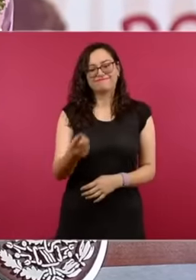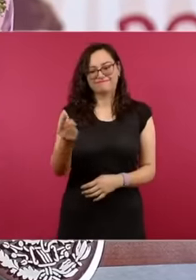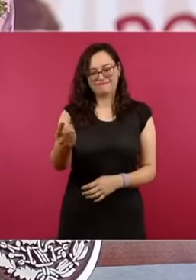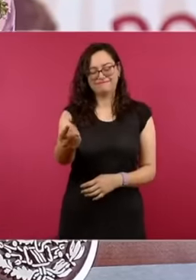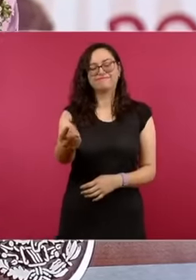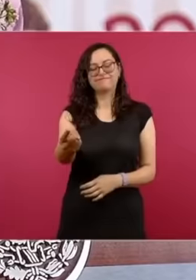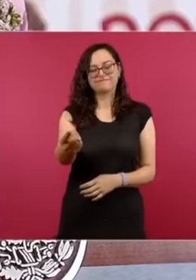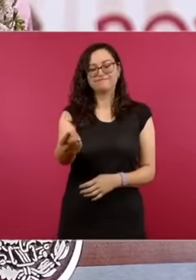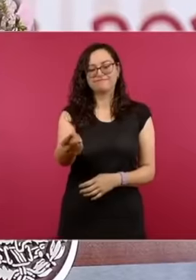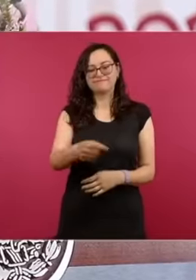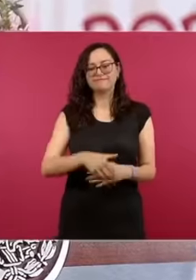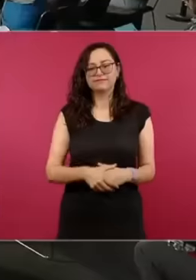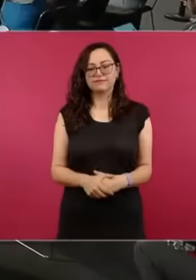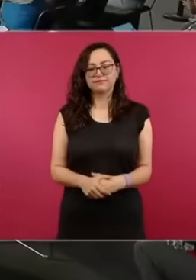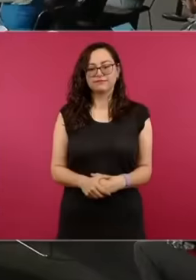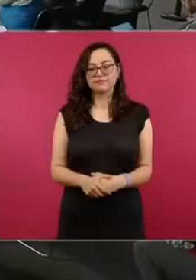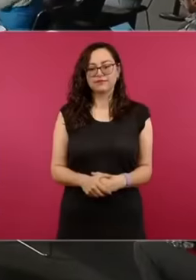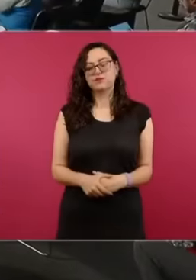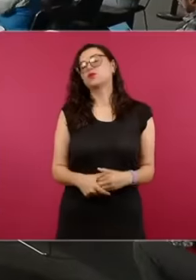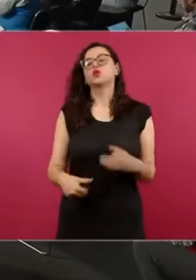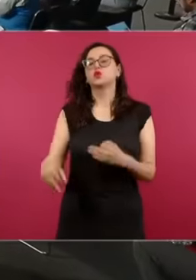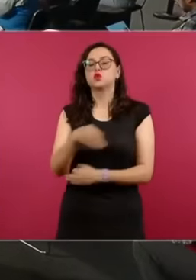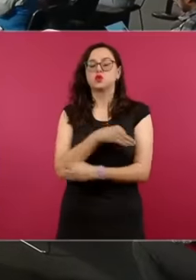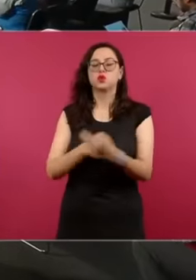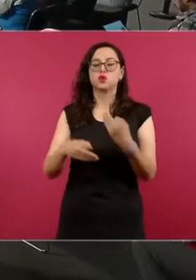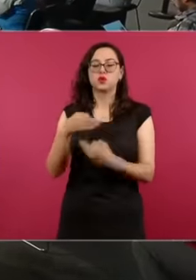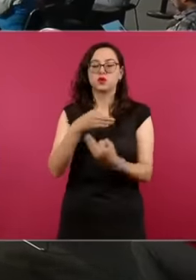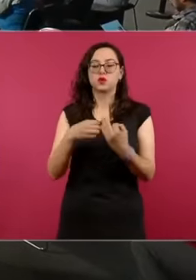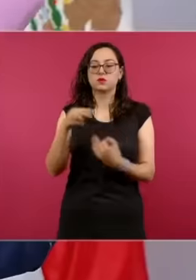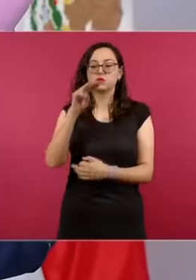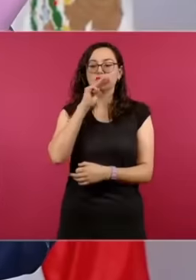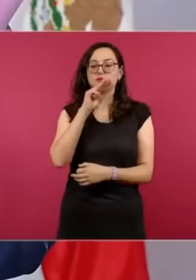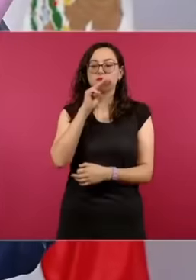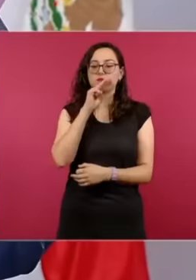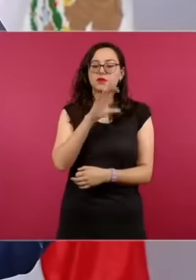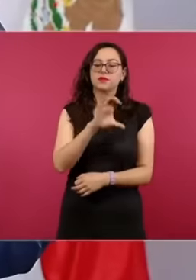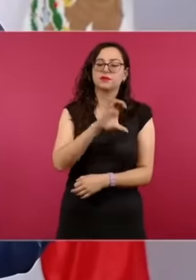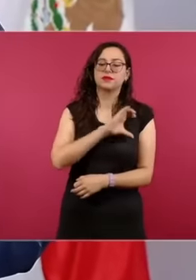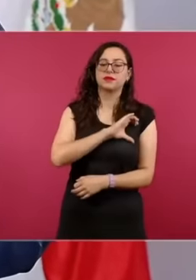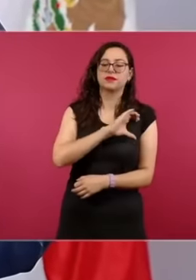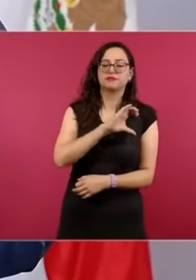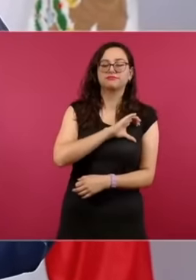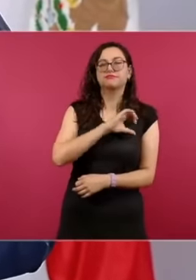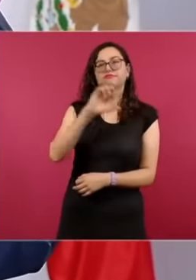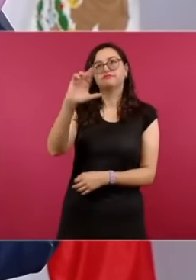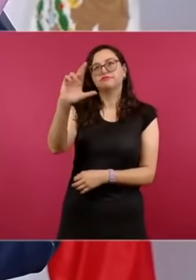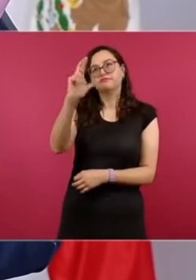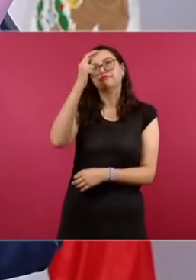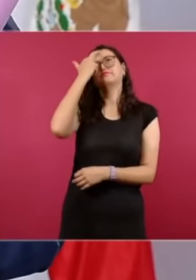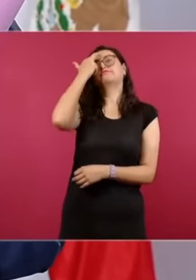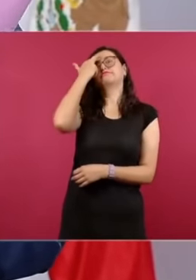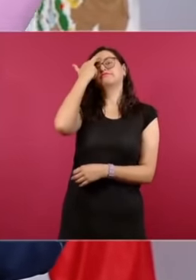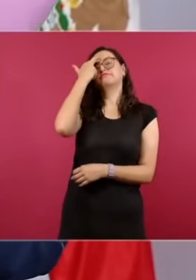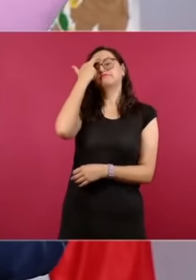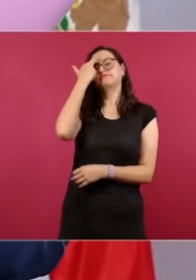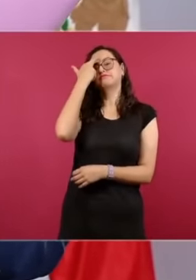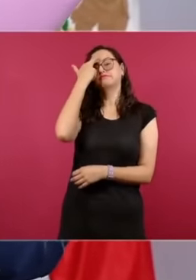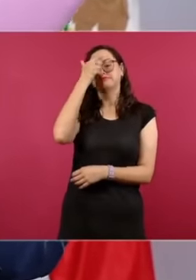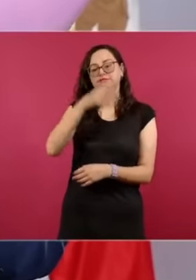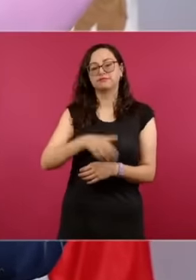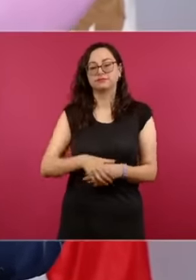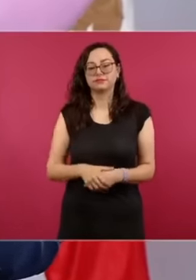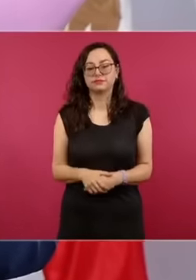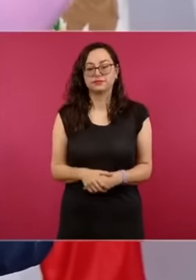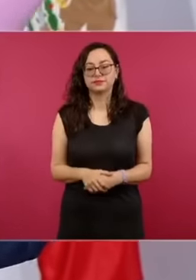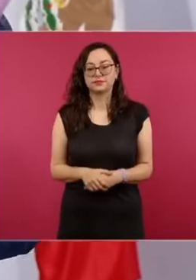para todas ellas, nuestro cariño, nuestro recuerdo, y